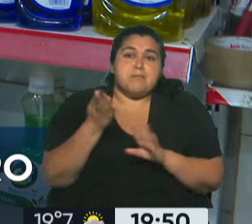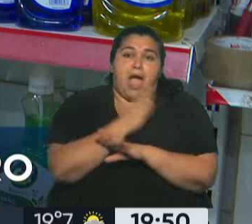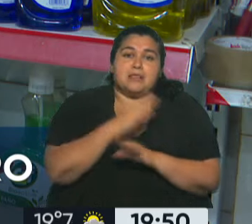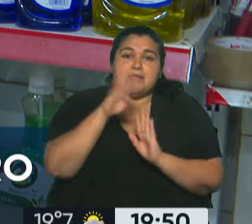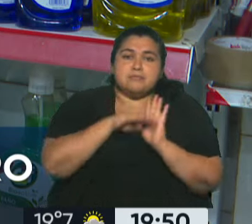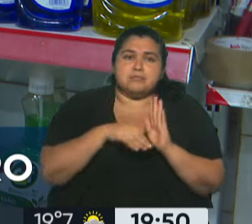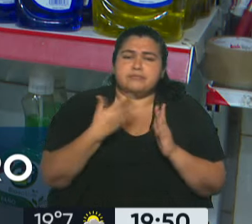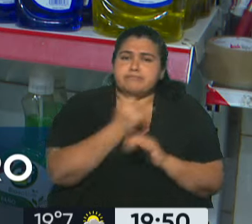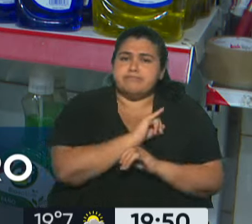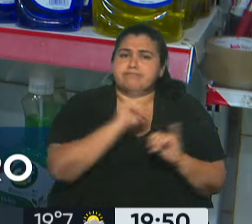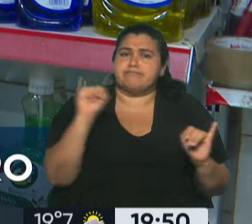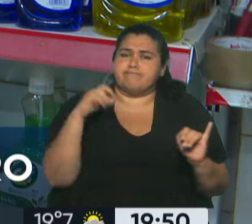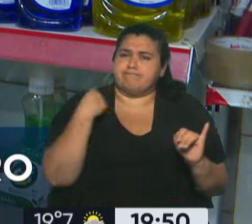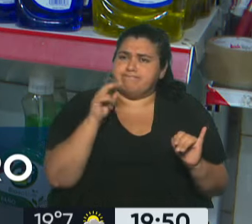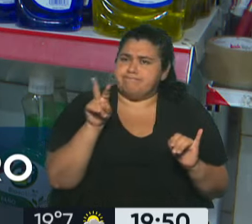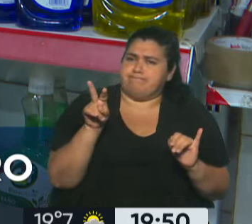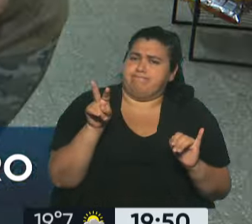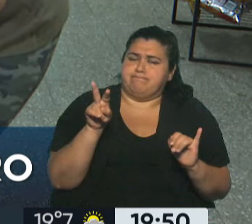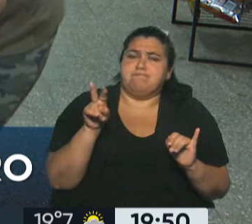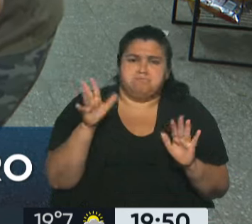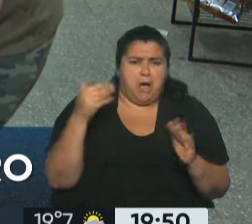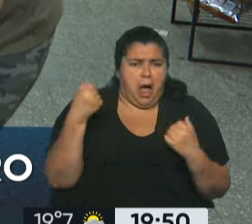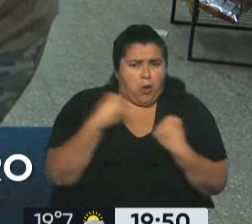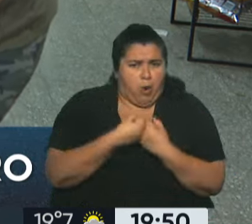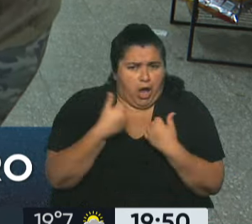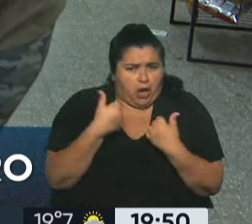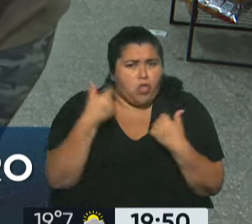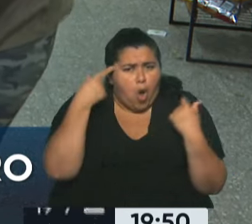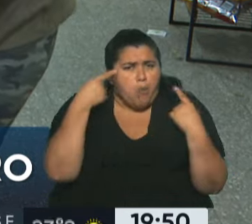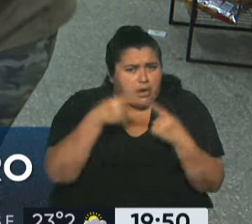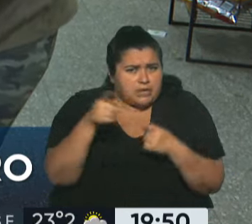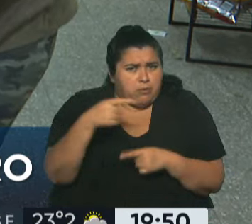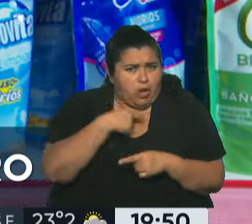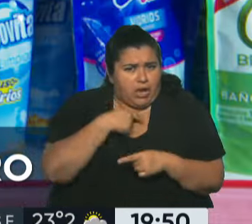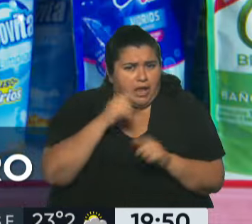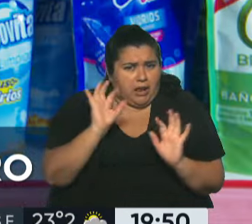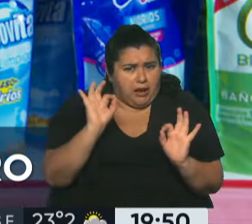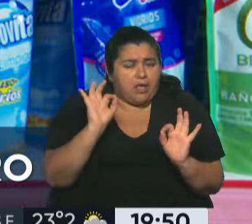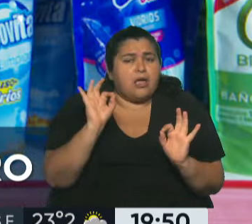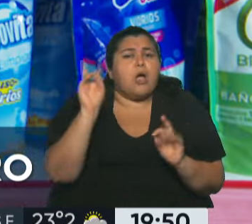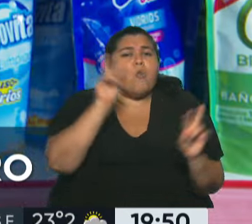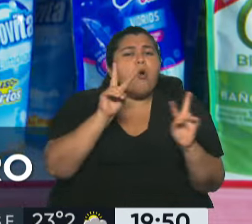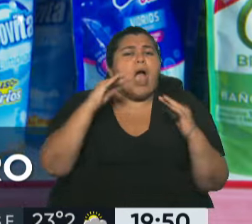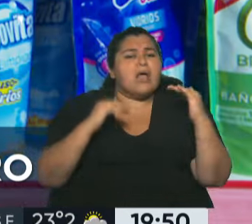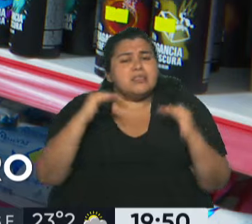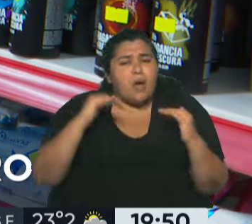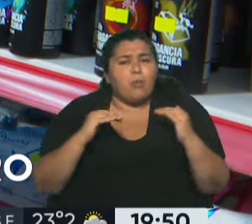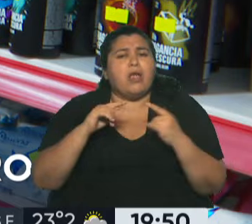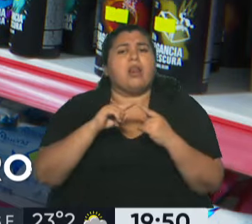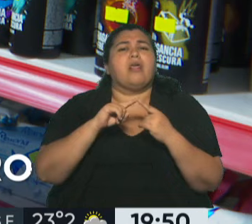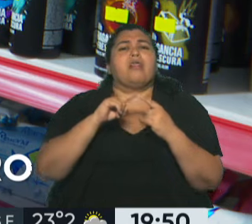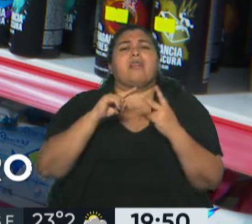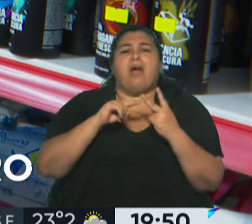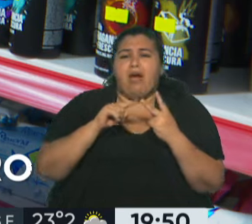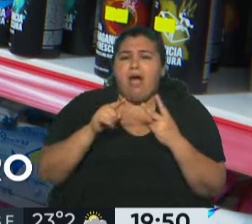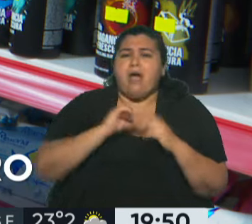medidas, dijimos que estábamos de acuerdo con el objetivo que se buscaba: estabilidad y baja